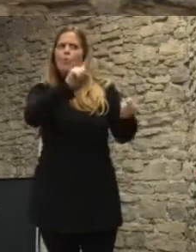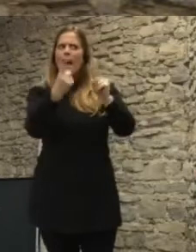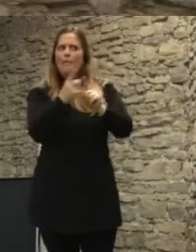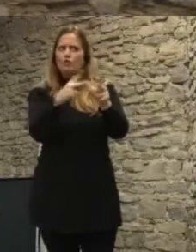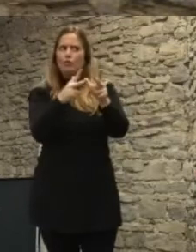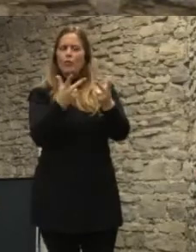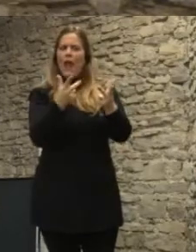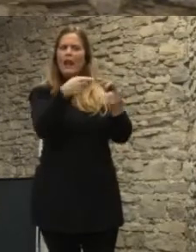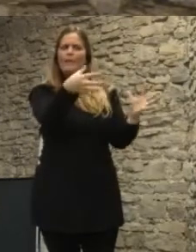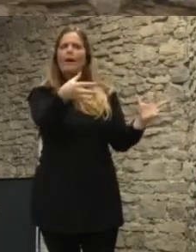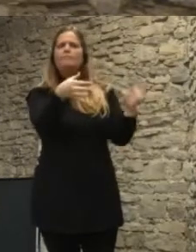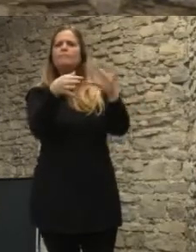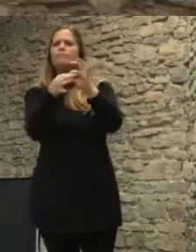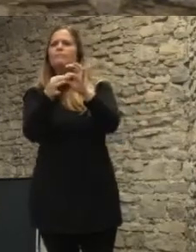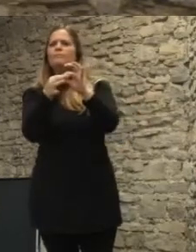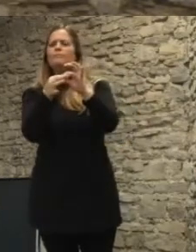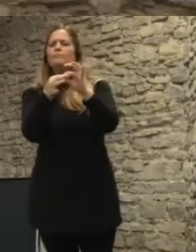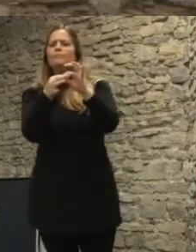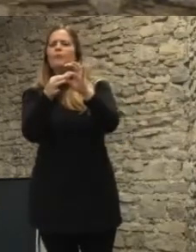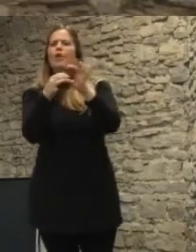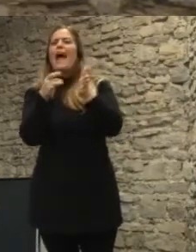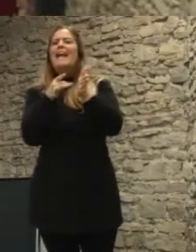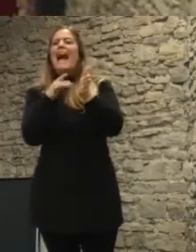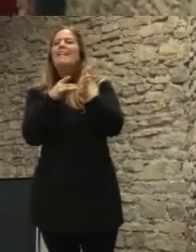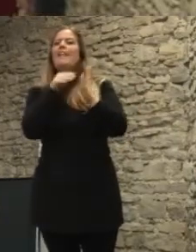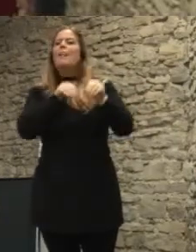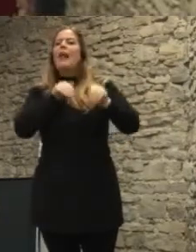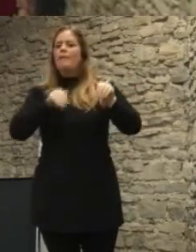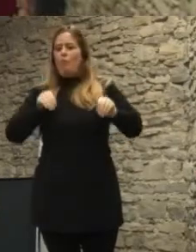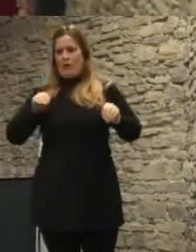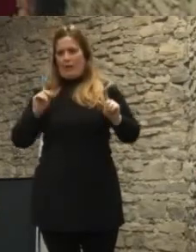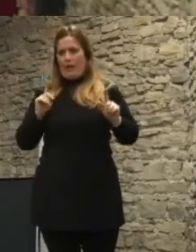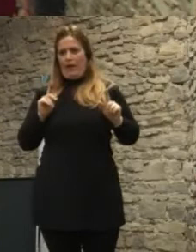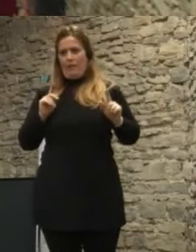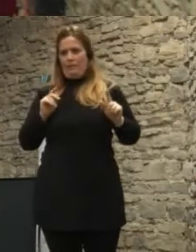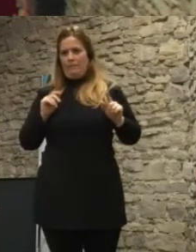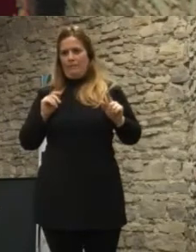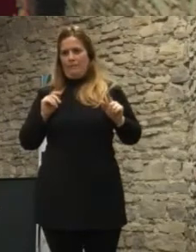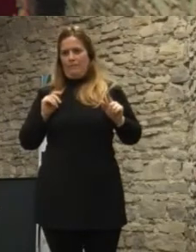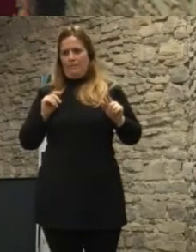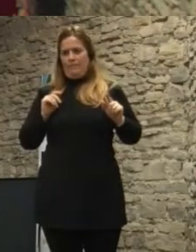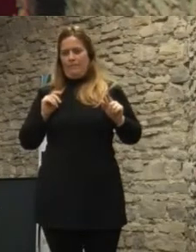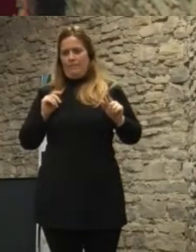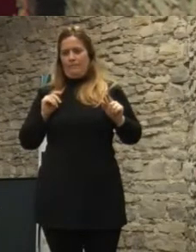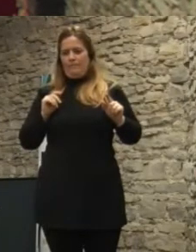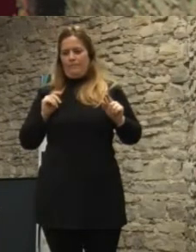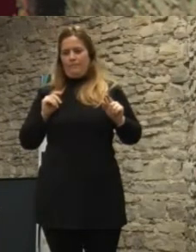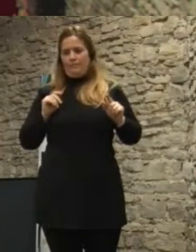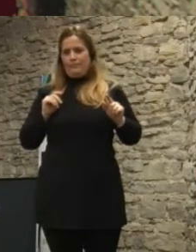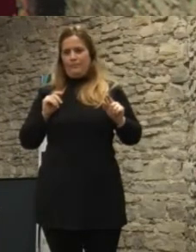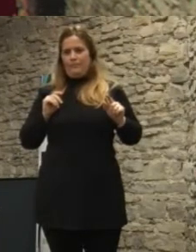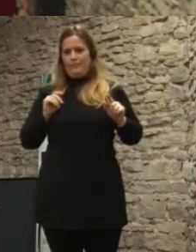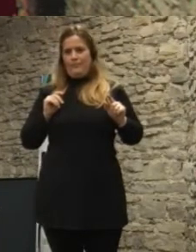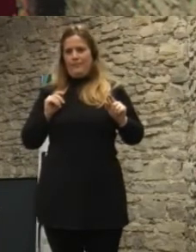ver con la calidad de nuestras democracias, ¿no? No entraríamos, cada uno de